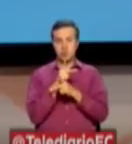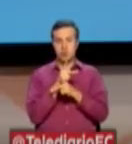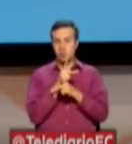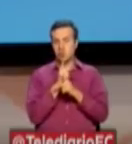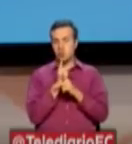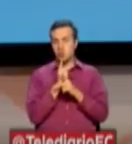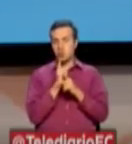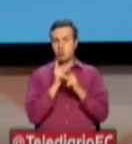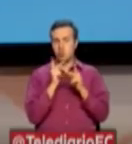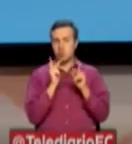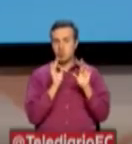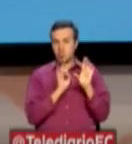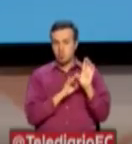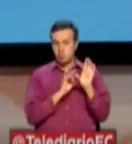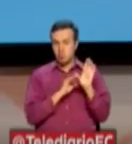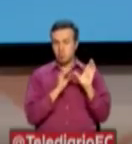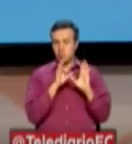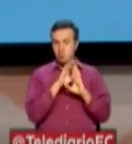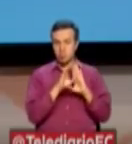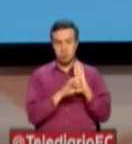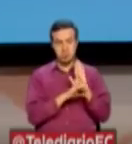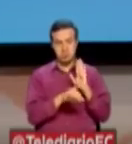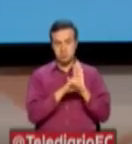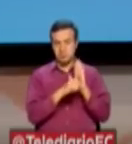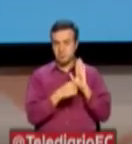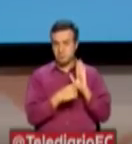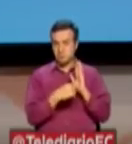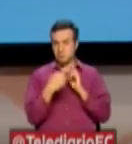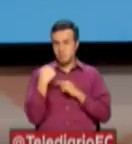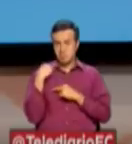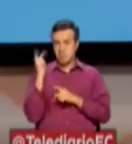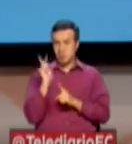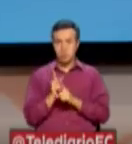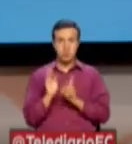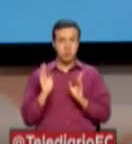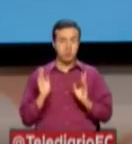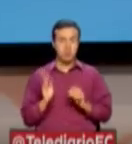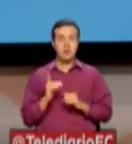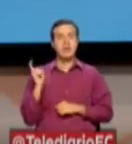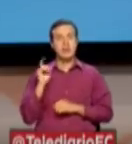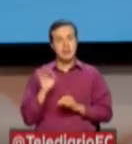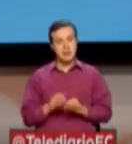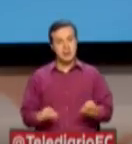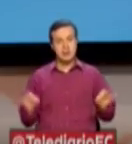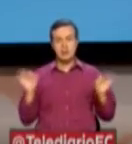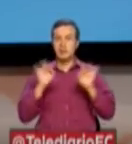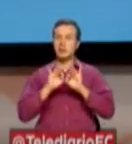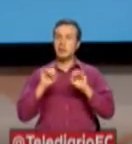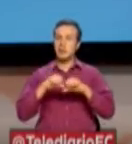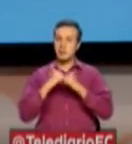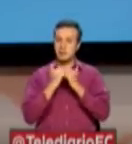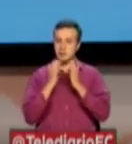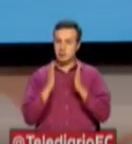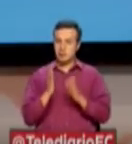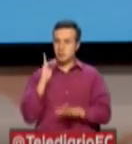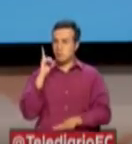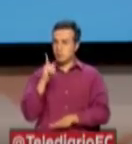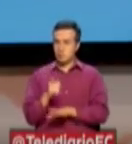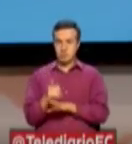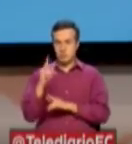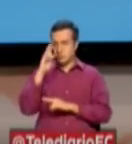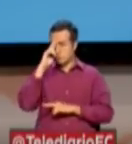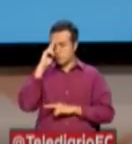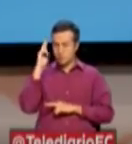de conformidad a la constitución y a la ley y por eso es necesario sí que nosotros como asamblea exijamos el